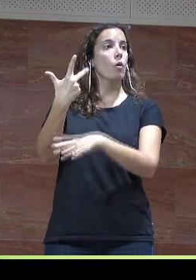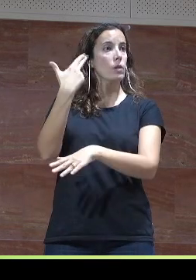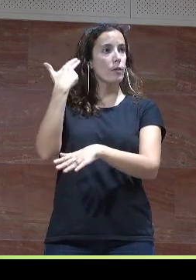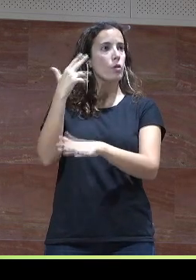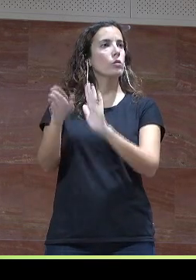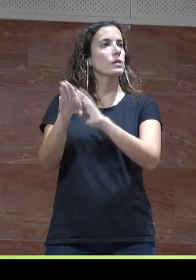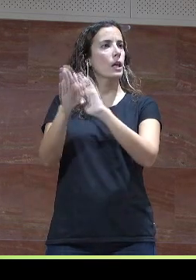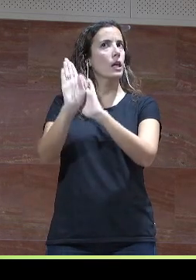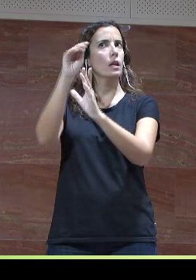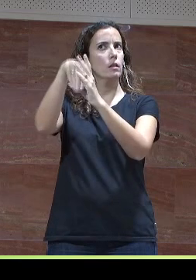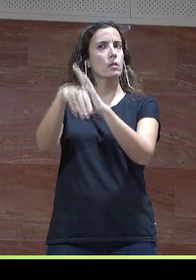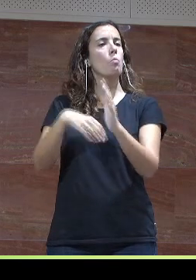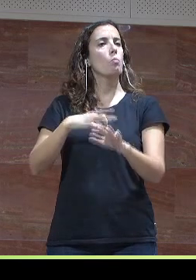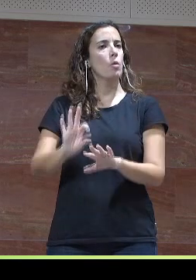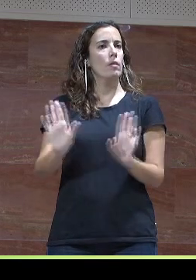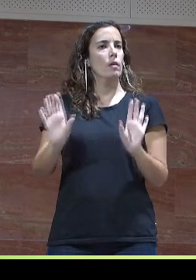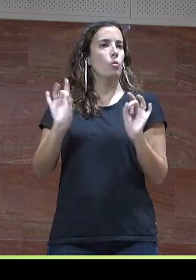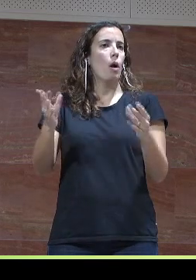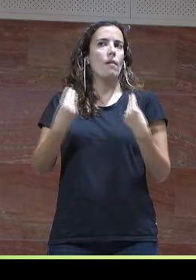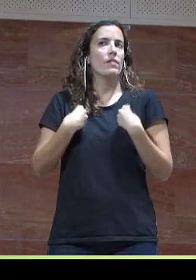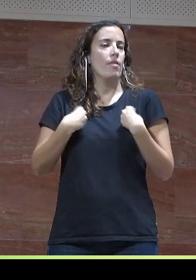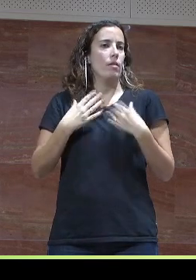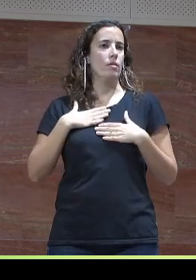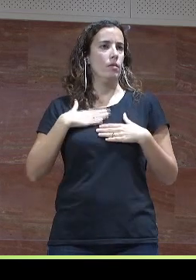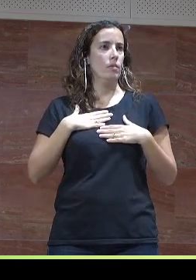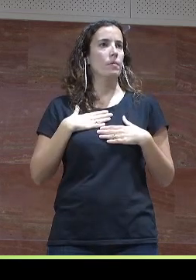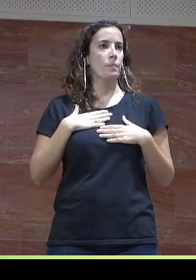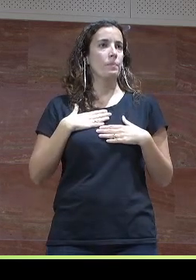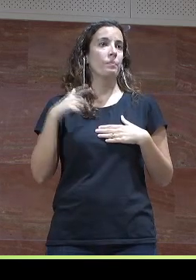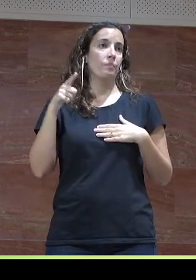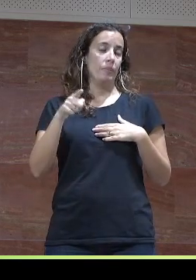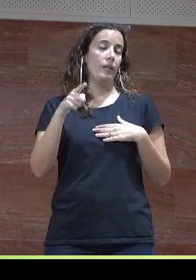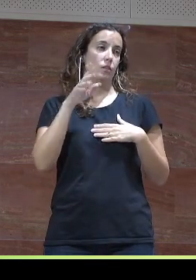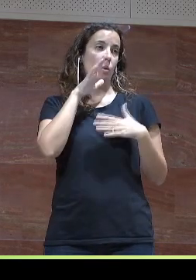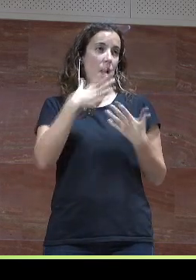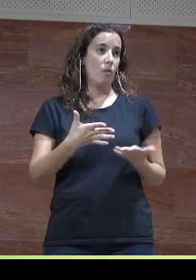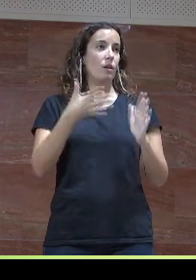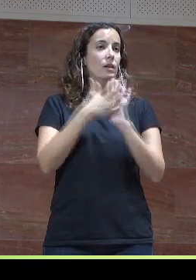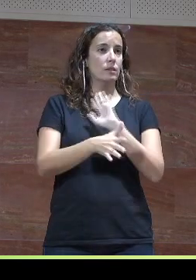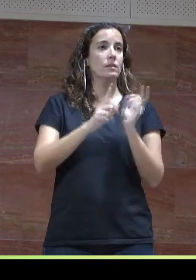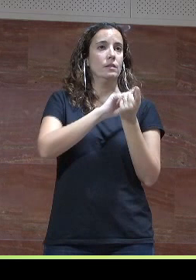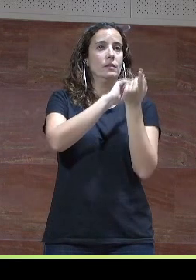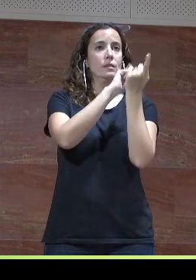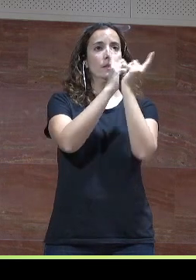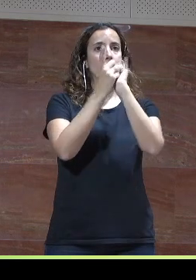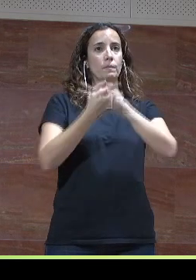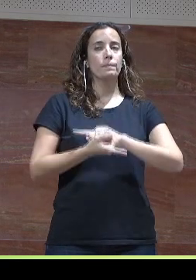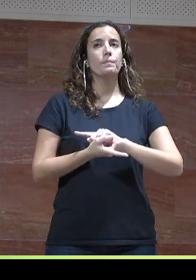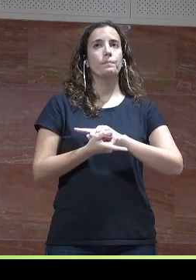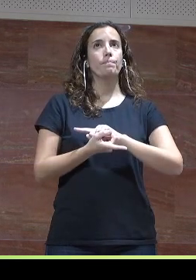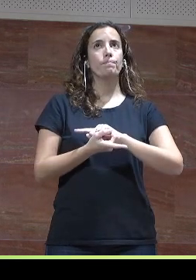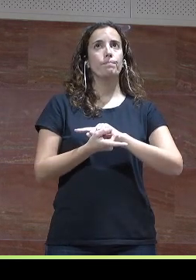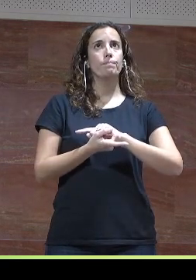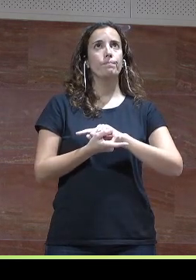y tenerlo como tu domicilio. Y eso, la verdad, está también cambiando un poco,